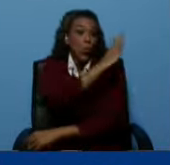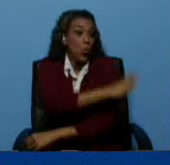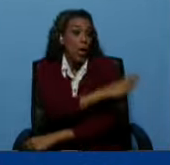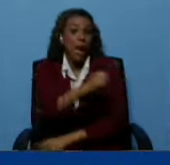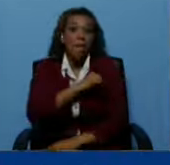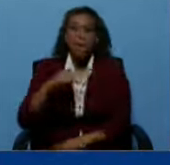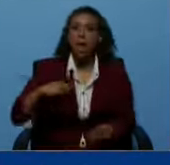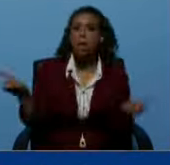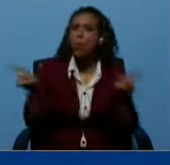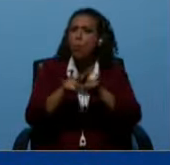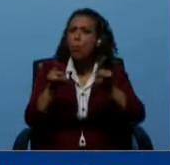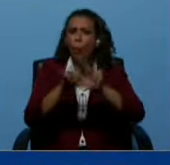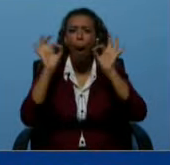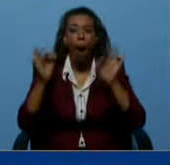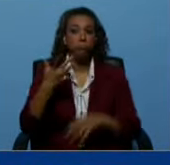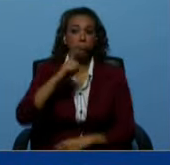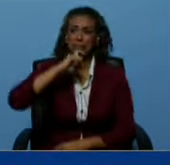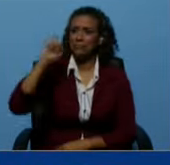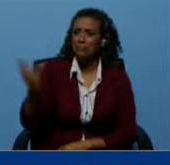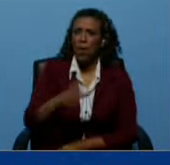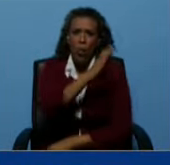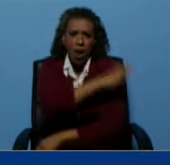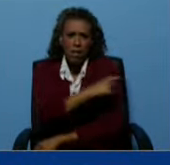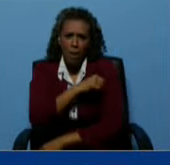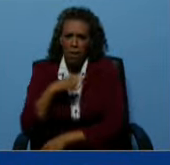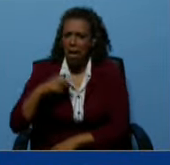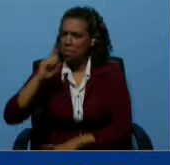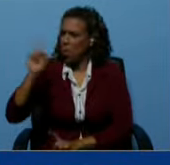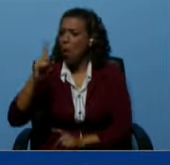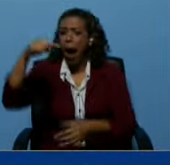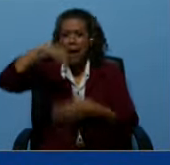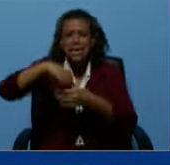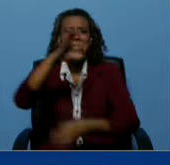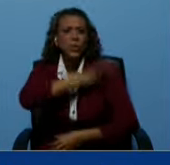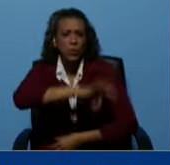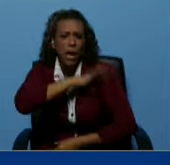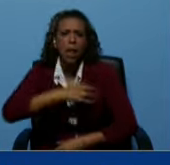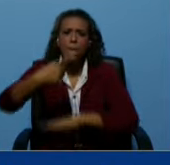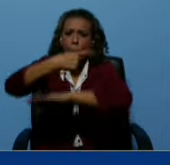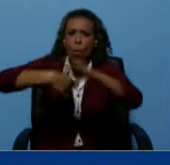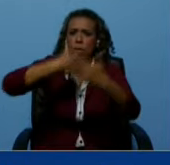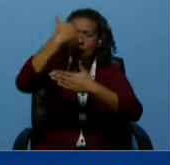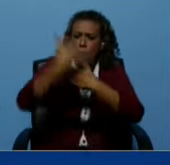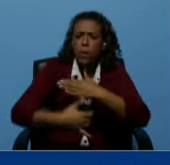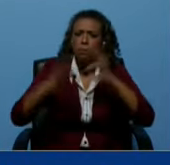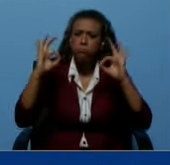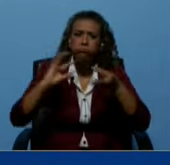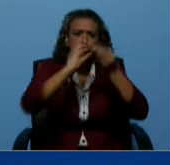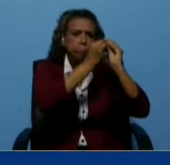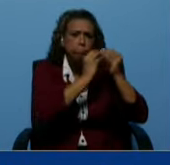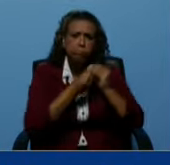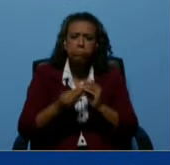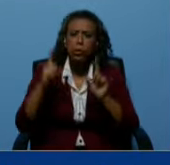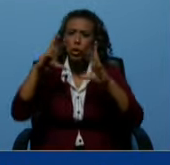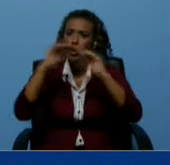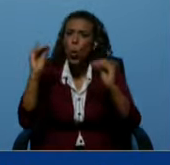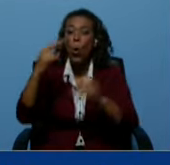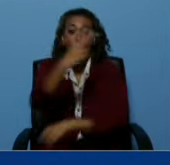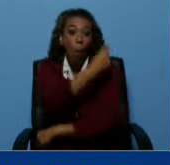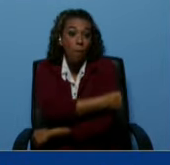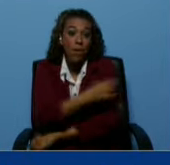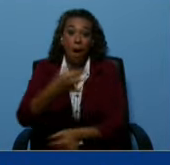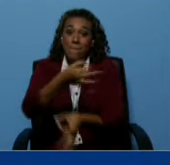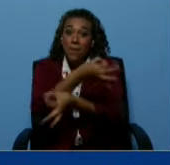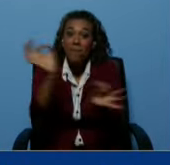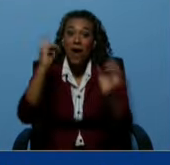que envidiarle a una clínica, sino que en el socialismo, en nuestro proyecto de recuperar todos los hospitales,